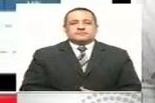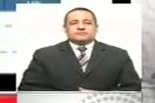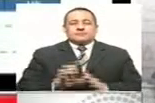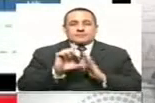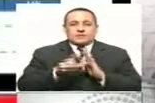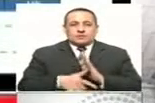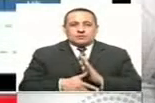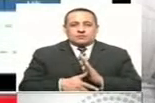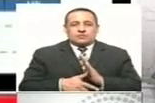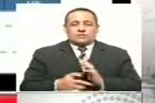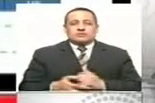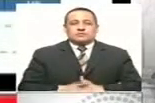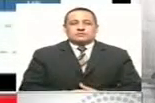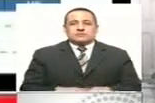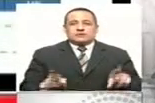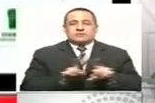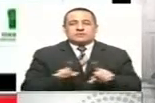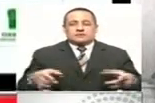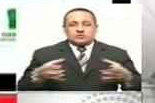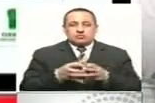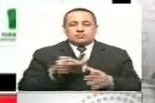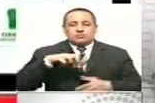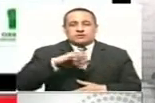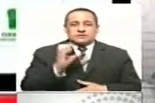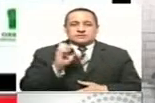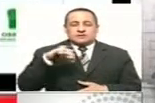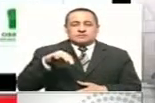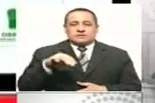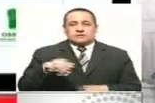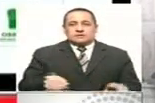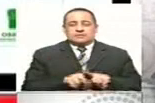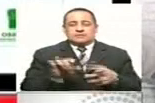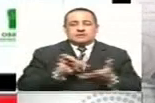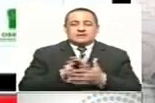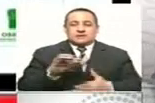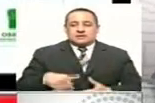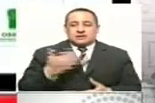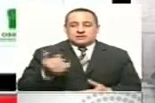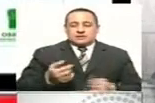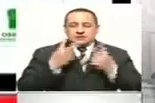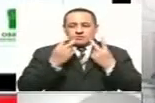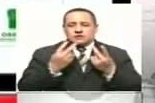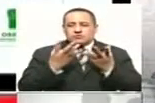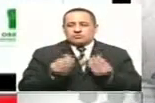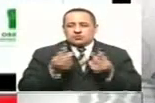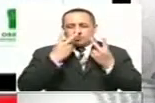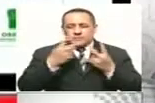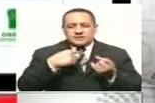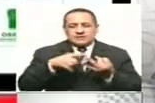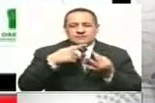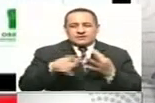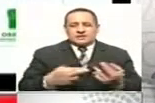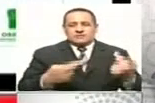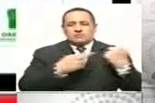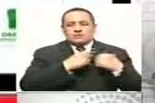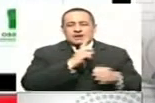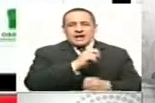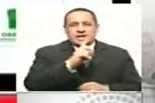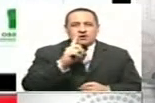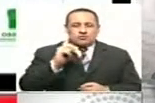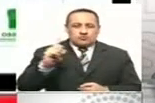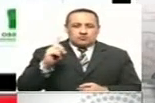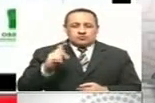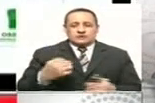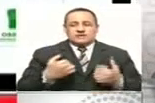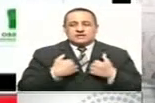Luego, el sector PCM. Ahí pueden ver un poco cuáles son las competencias del sector.